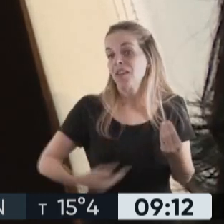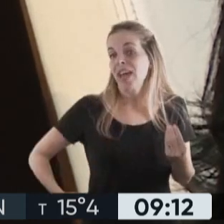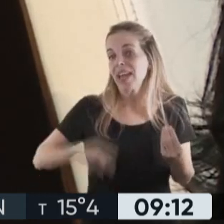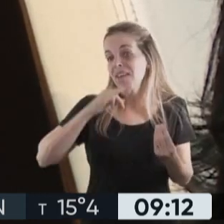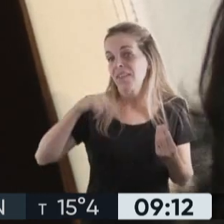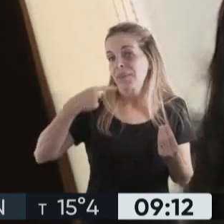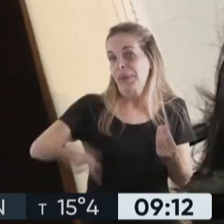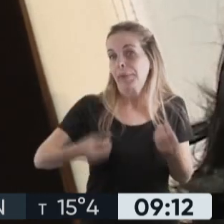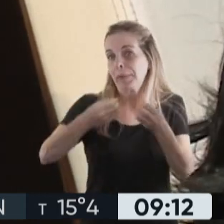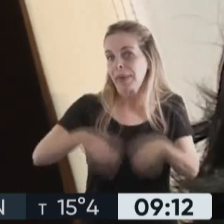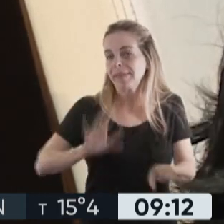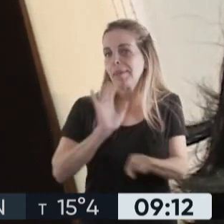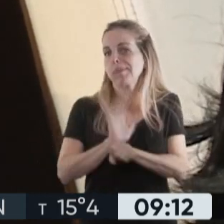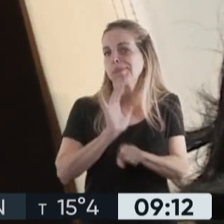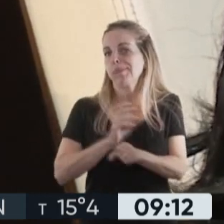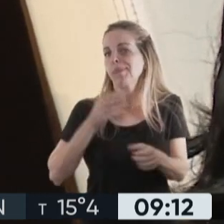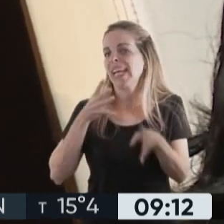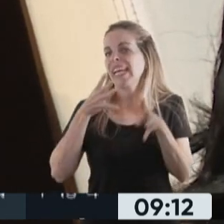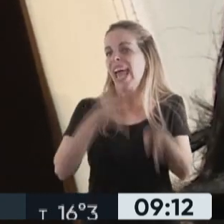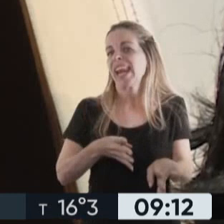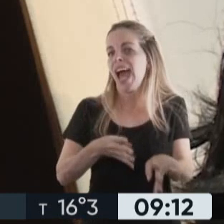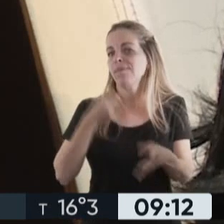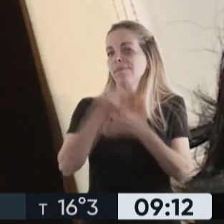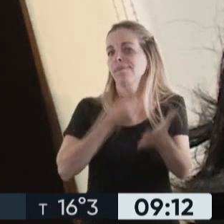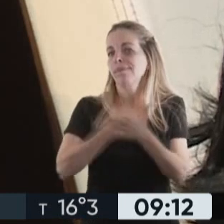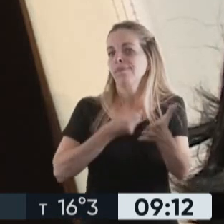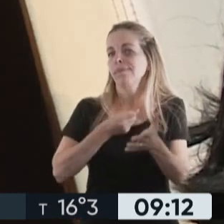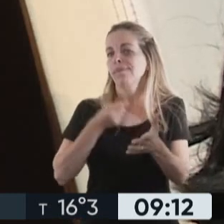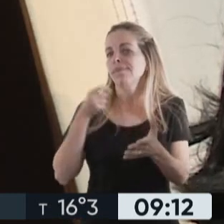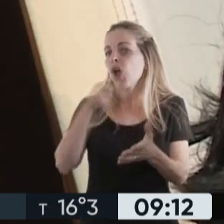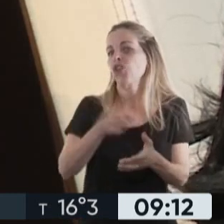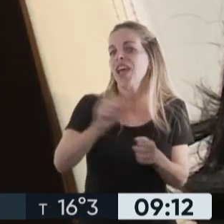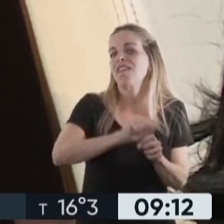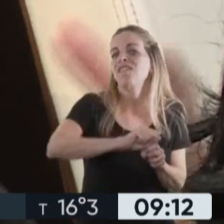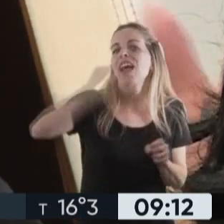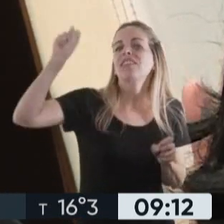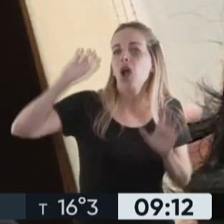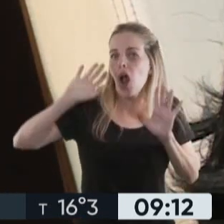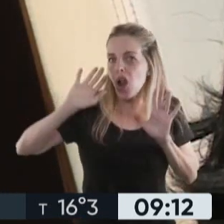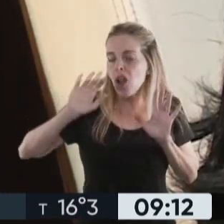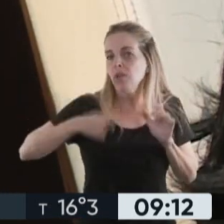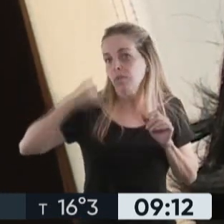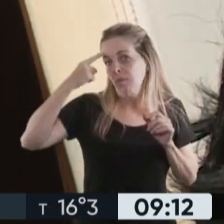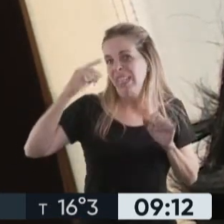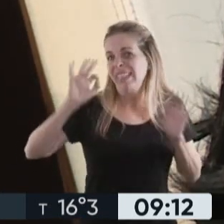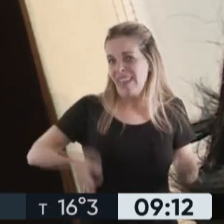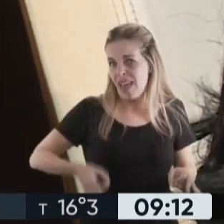el gobierno, entiendo a partir de mañana, desde Tucumán, va a ser el